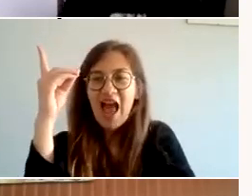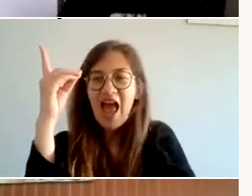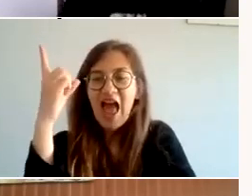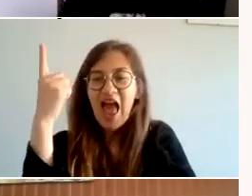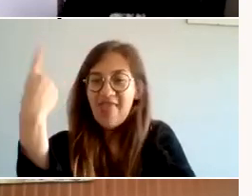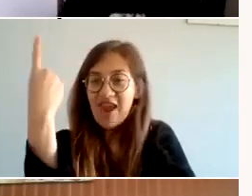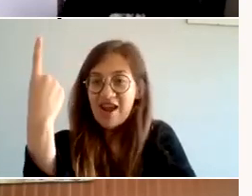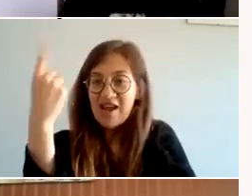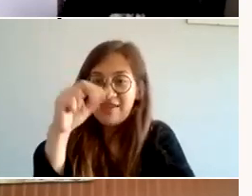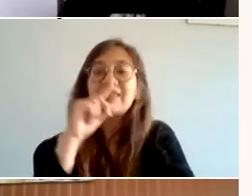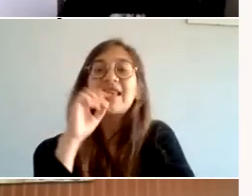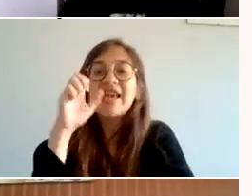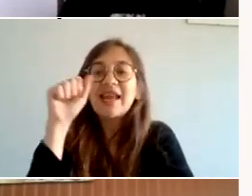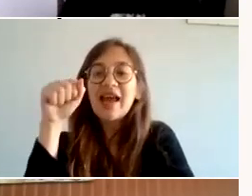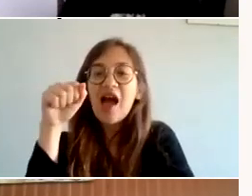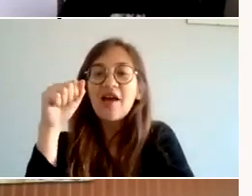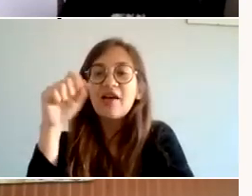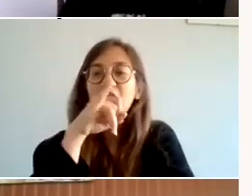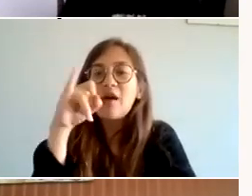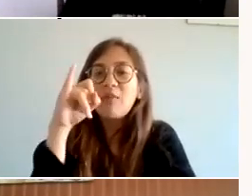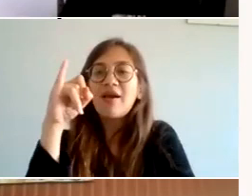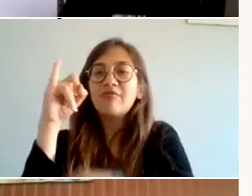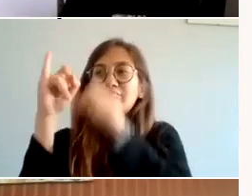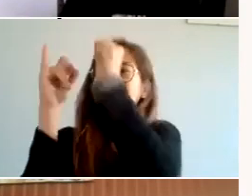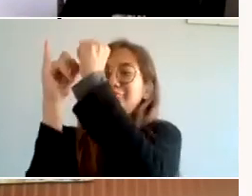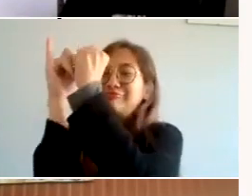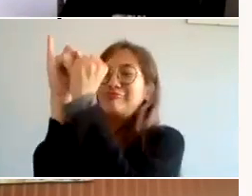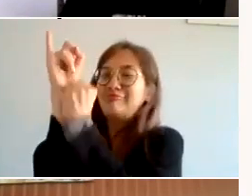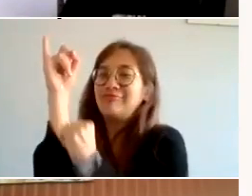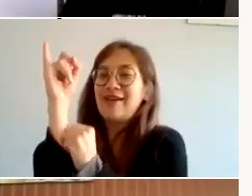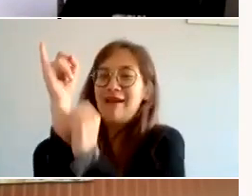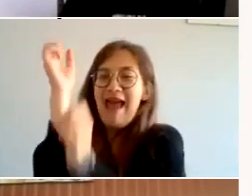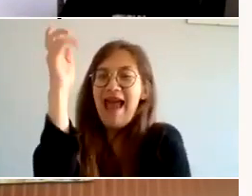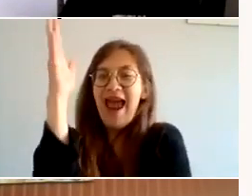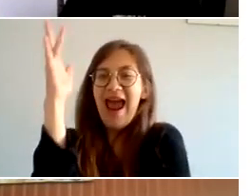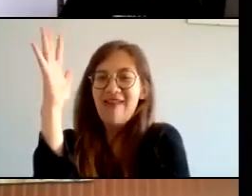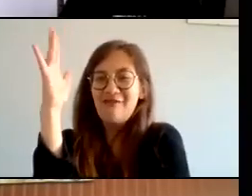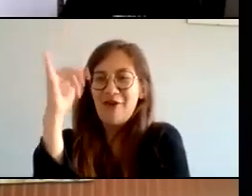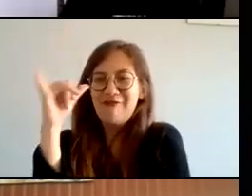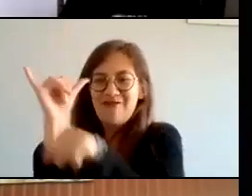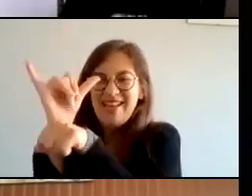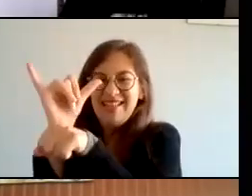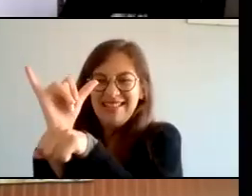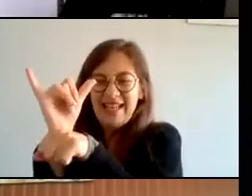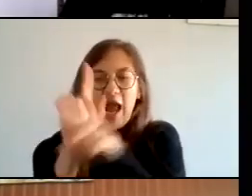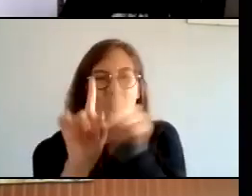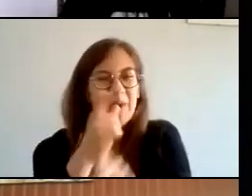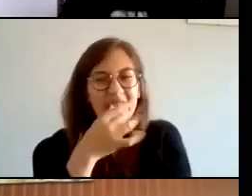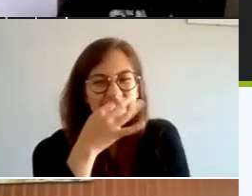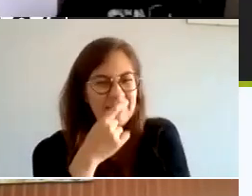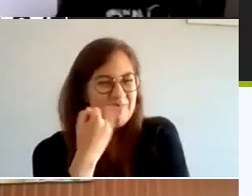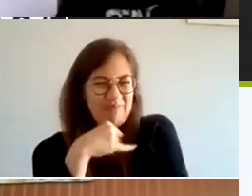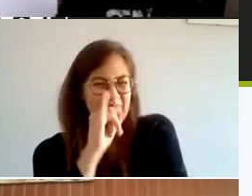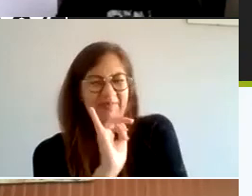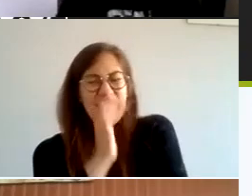Para esto también quiero que veamos una página que les puede ser de ayuda, que también nos va a